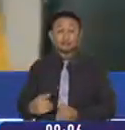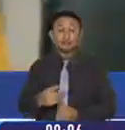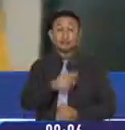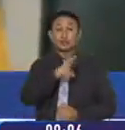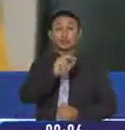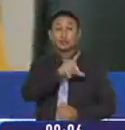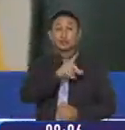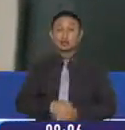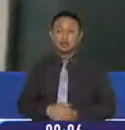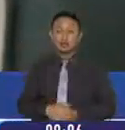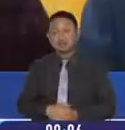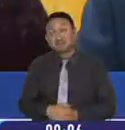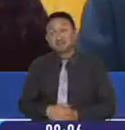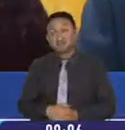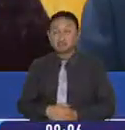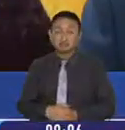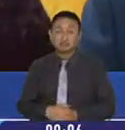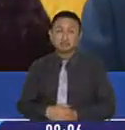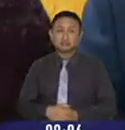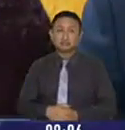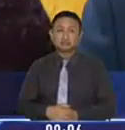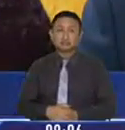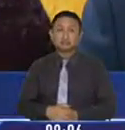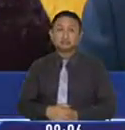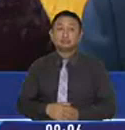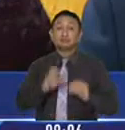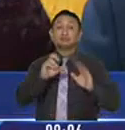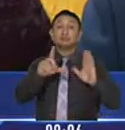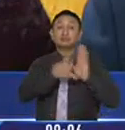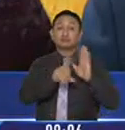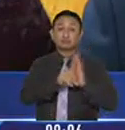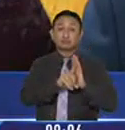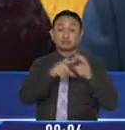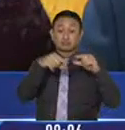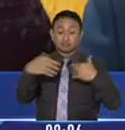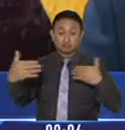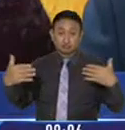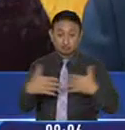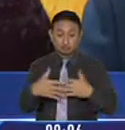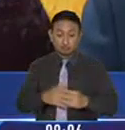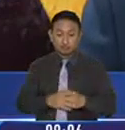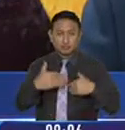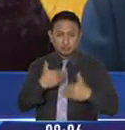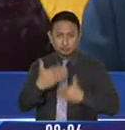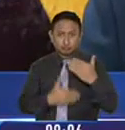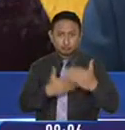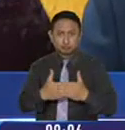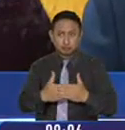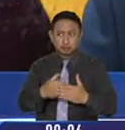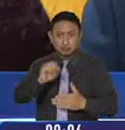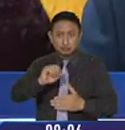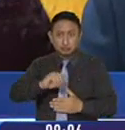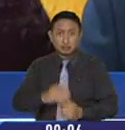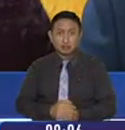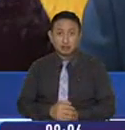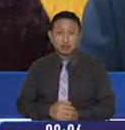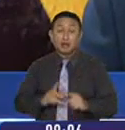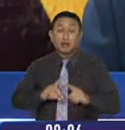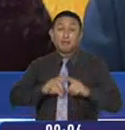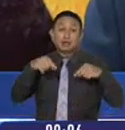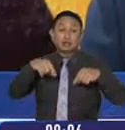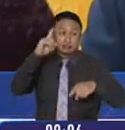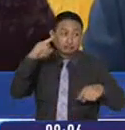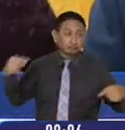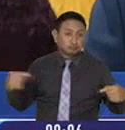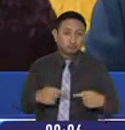quita el sueño. En lo jurídico no tengo temor a que eso exista porque nosotros hemos avanzado con el procedimiento y simplemente no hubo un acuerdo